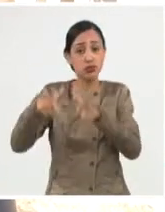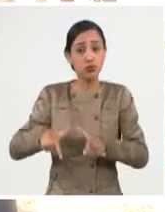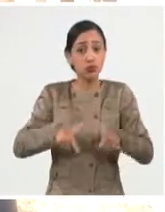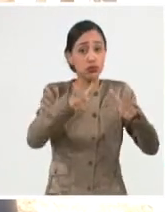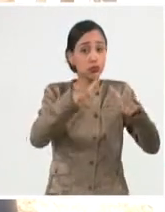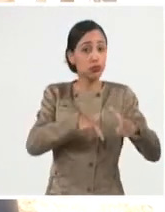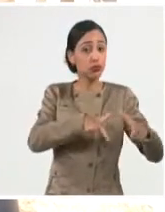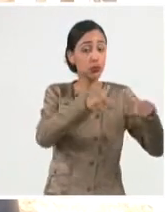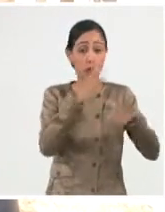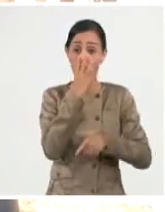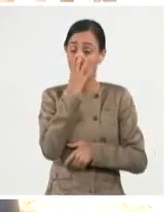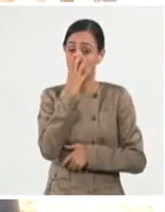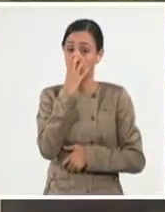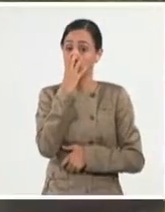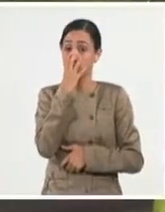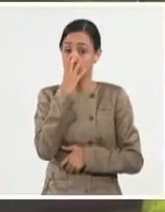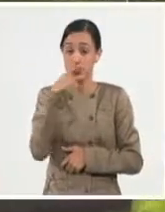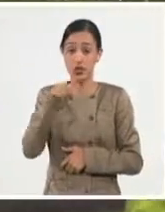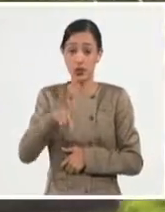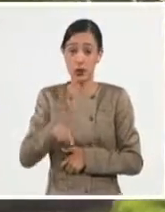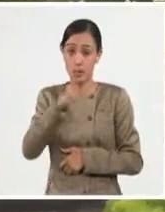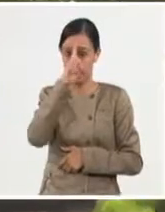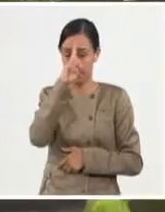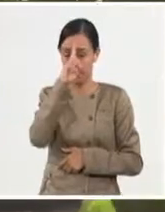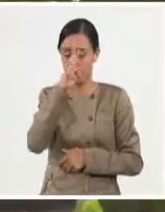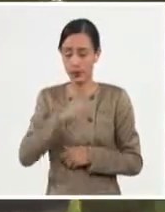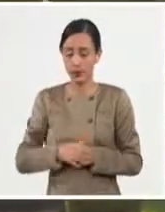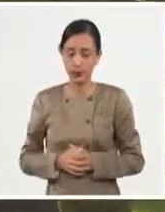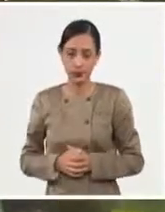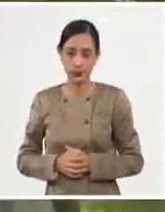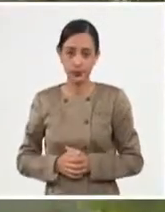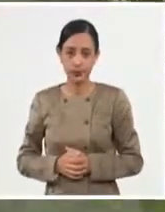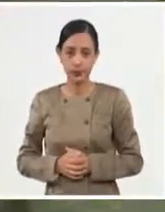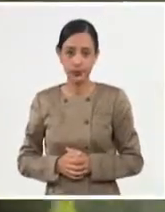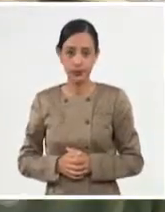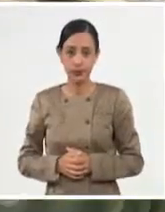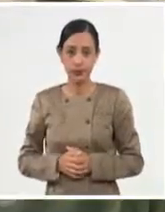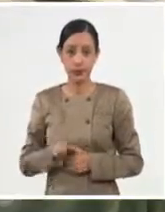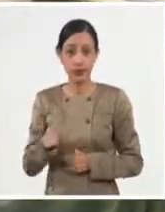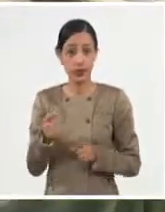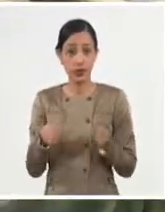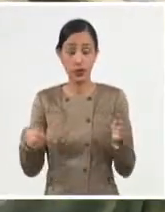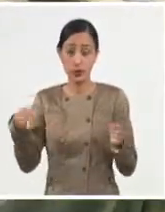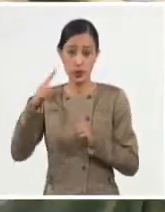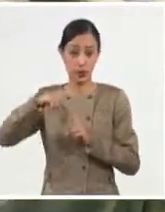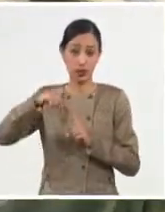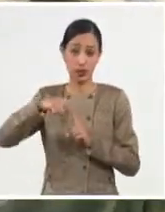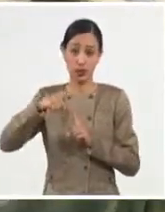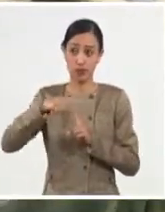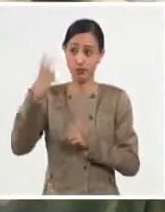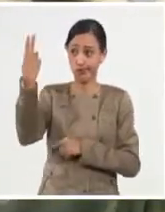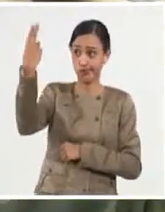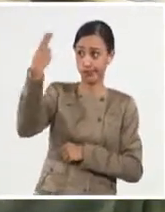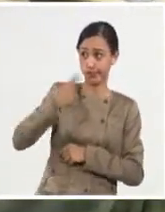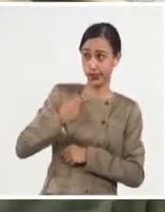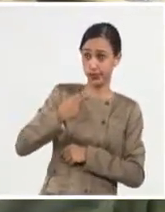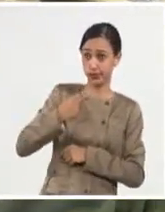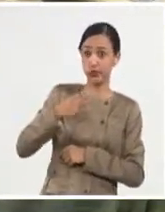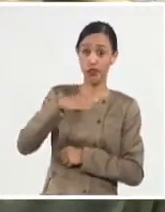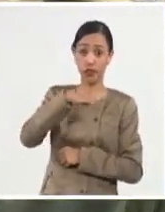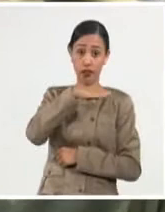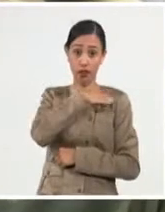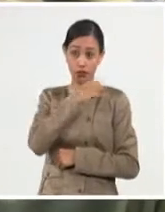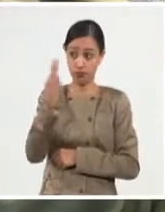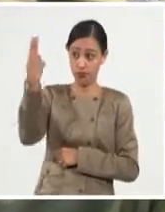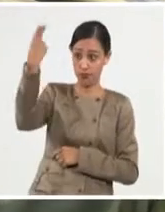oxígeno gaseoso medicinal. Esta es una de las principales tareas que se nos asignó ahora por el Ministerio de las Fuerzas Armadas,